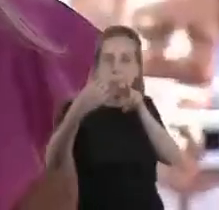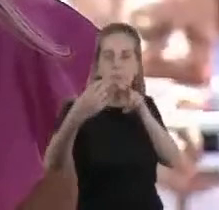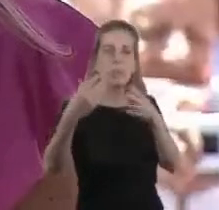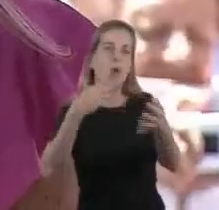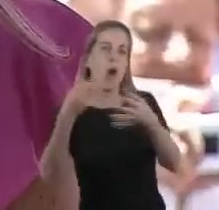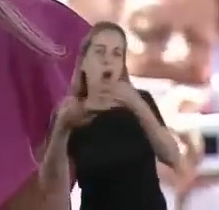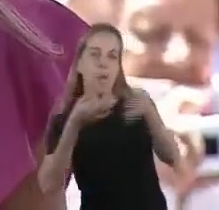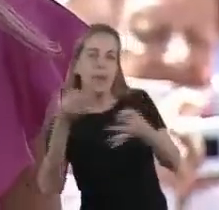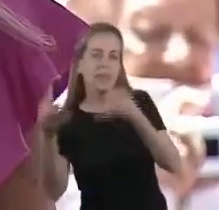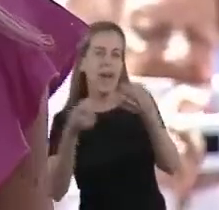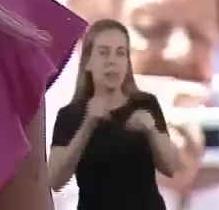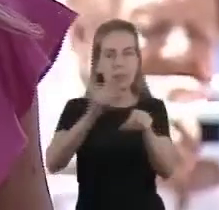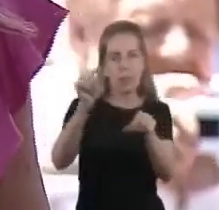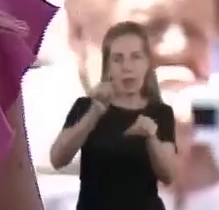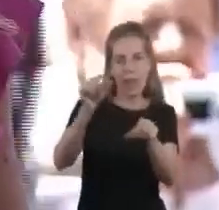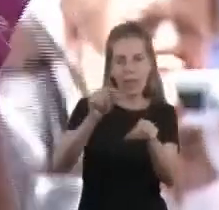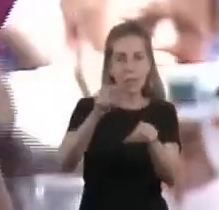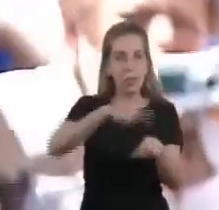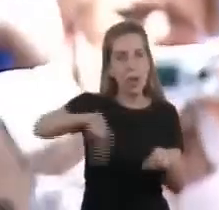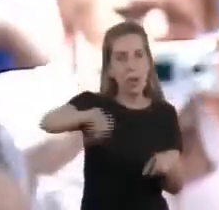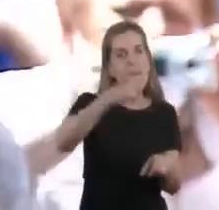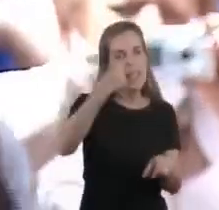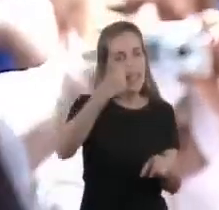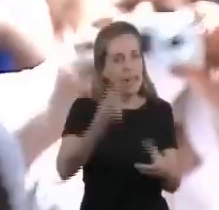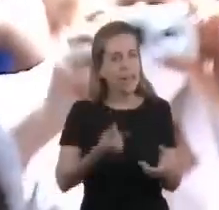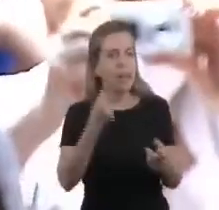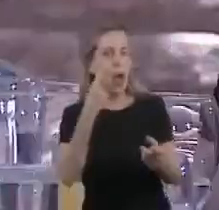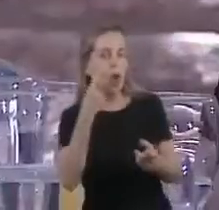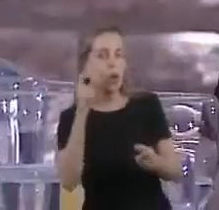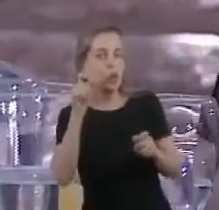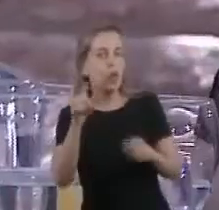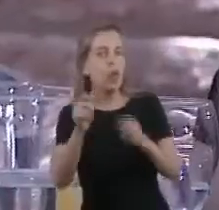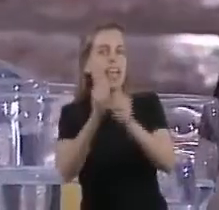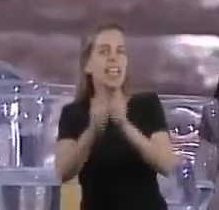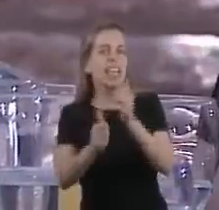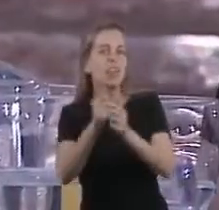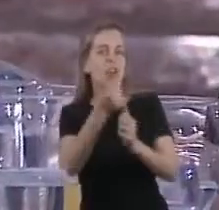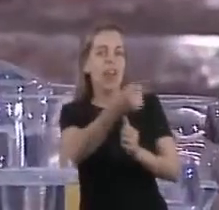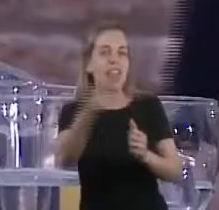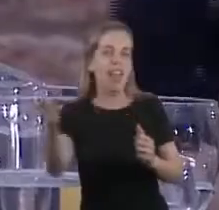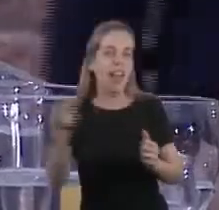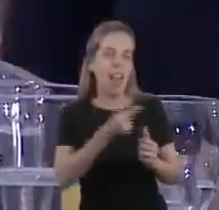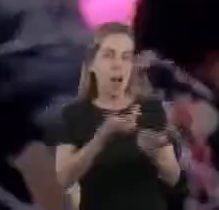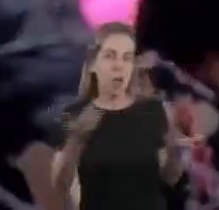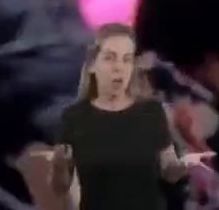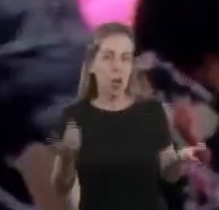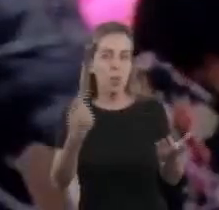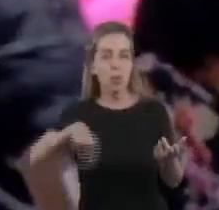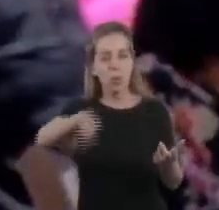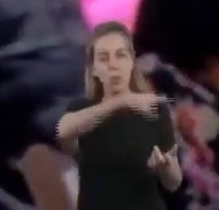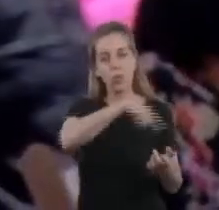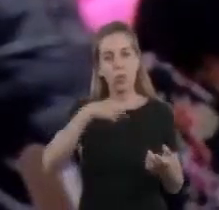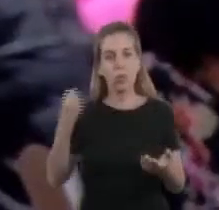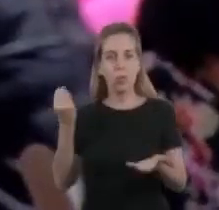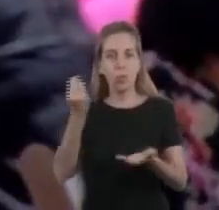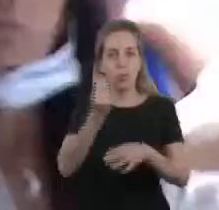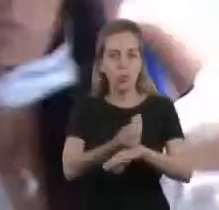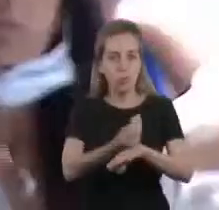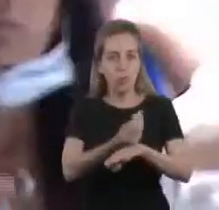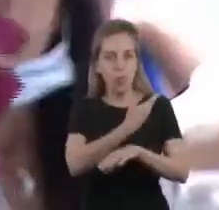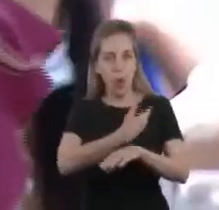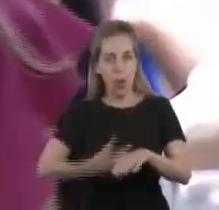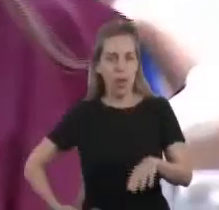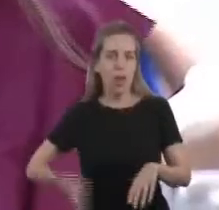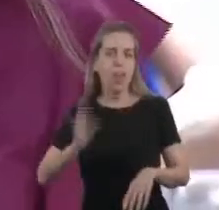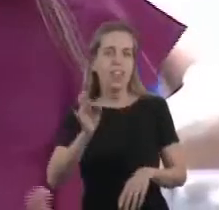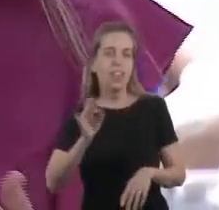un ratito porque nos importa mucho conocer sus historias. Porque cuando asumimos el gobierno, en diciembre